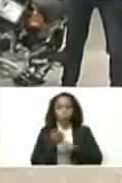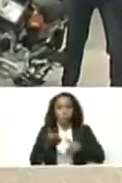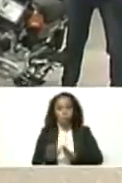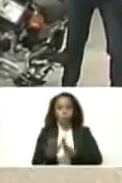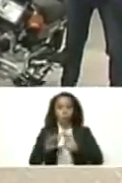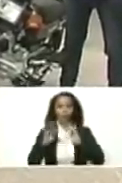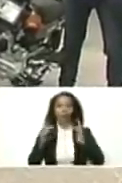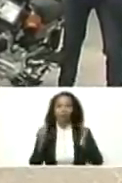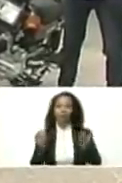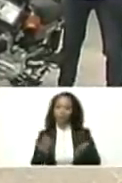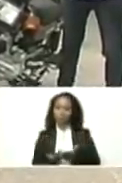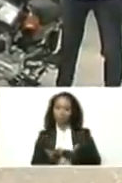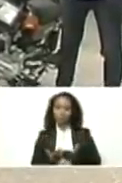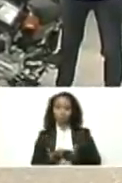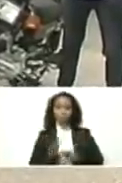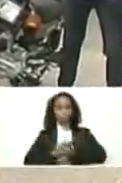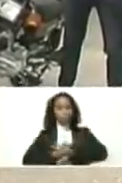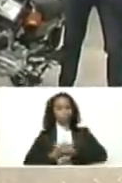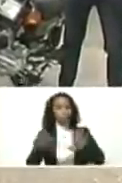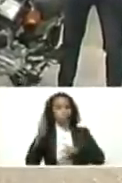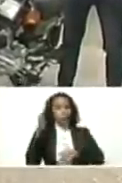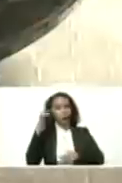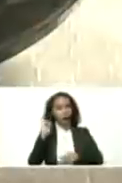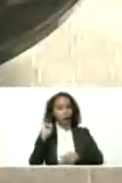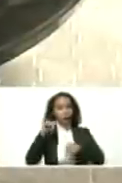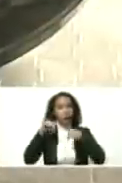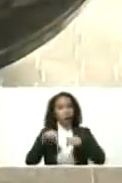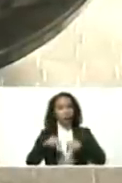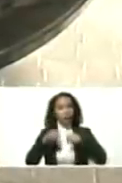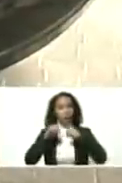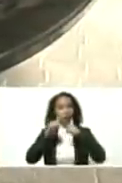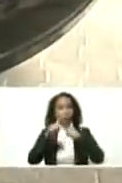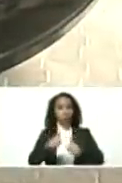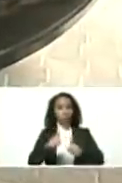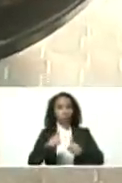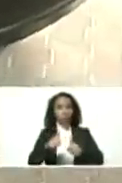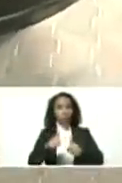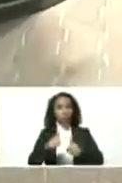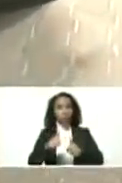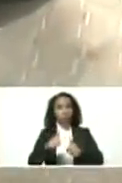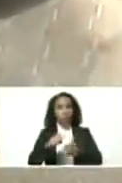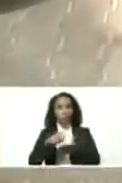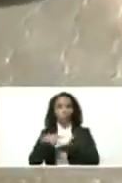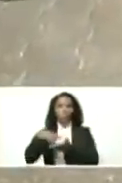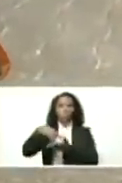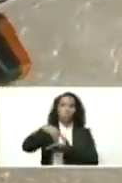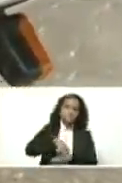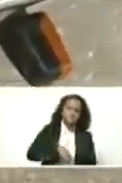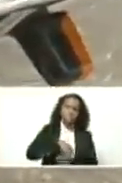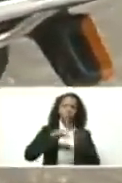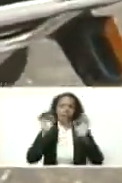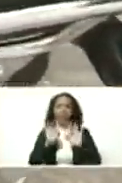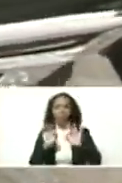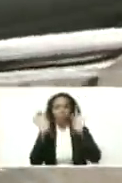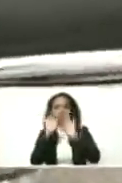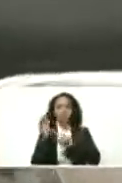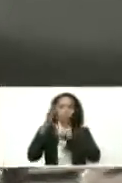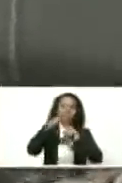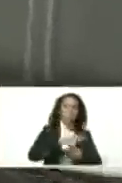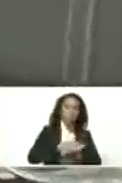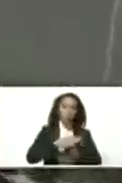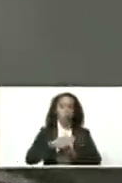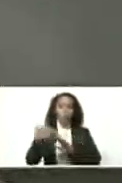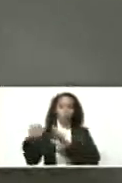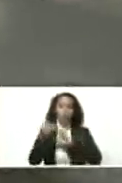pandemia. Así que aquí estamos con esta iniciativa, sin doblegarnos ante ninguna medida coercitiva unilateral